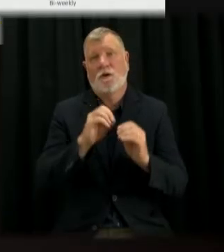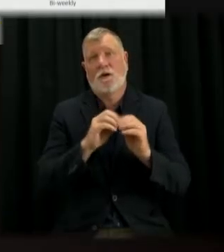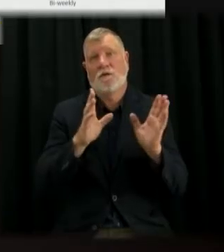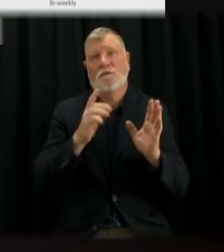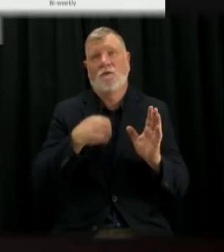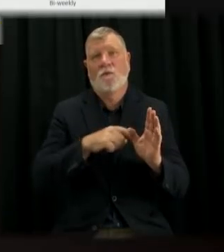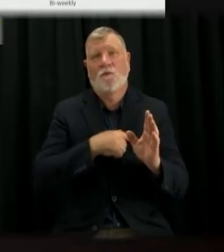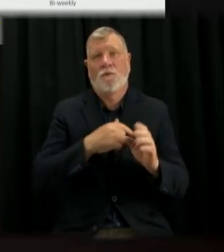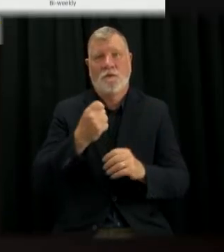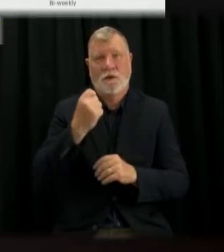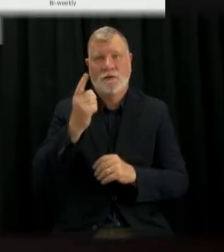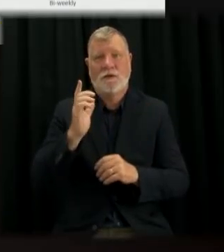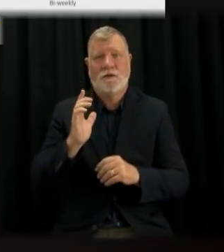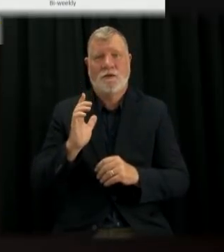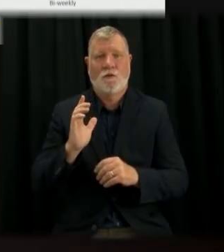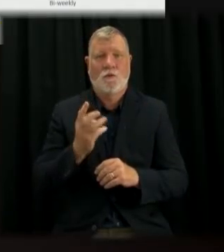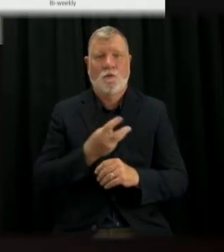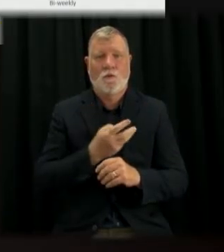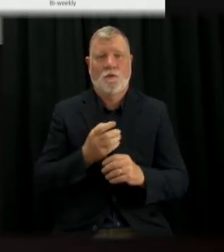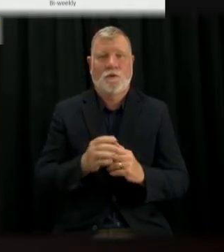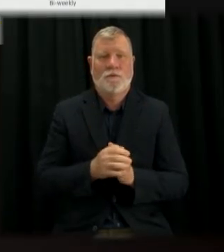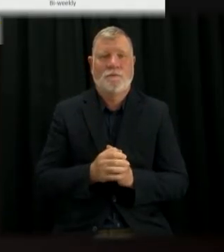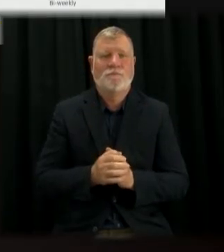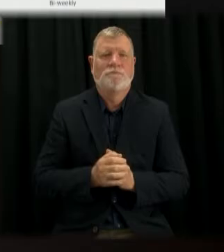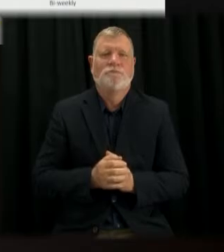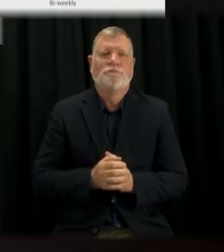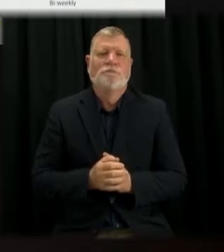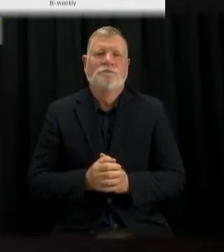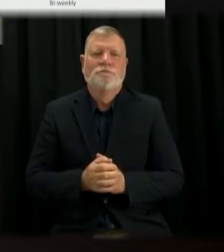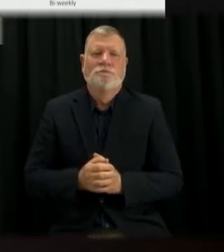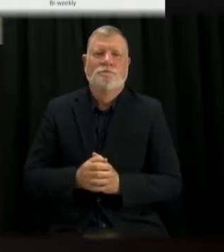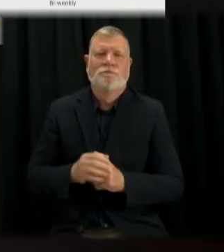claramente entendemos que